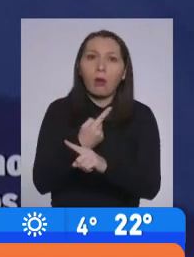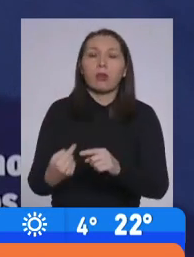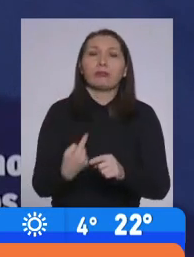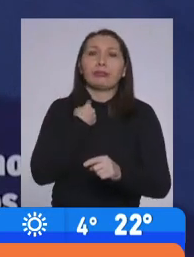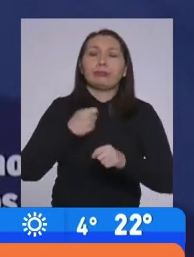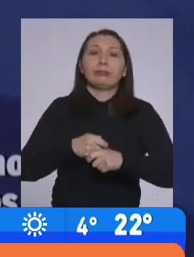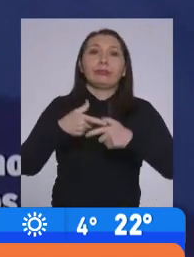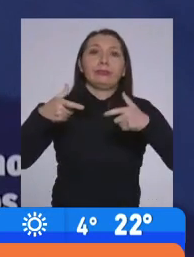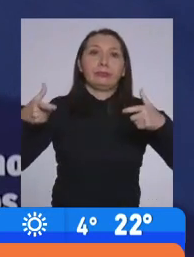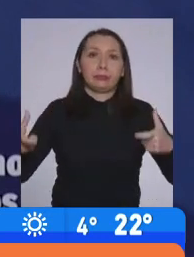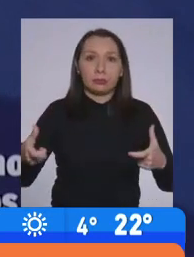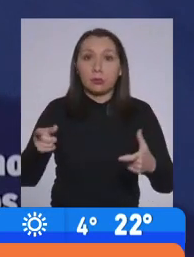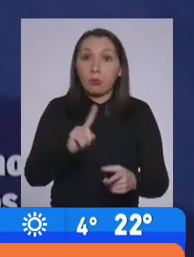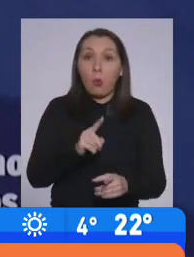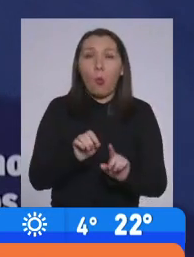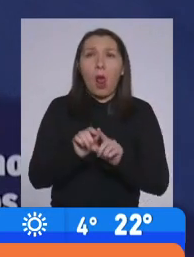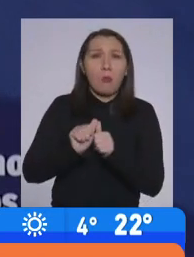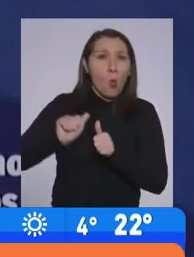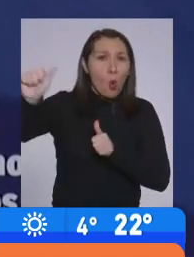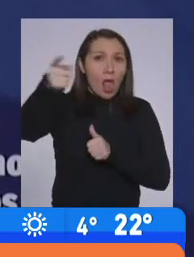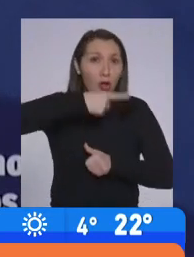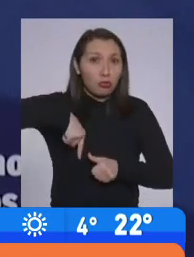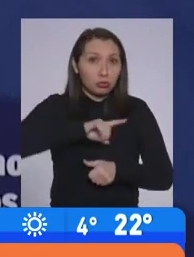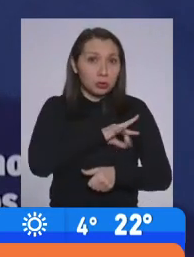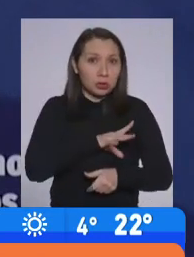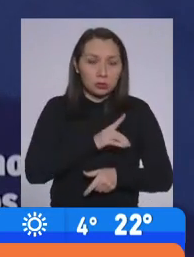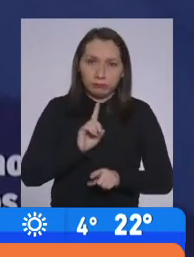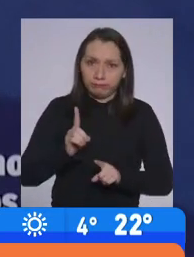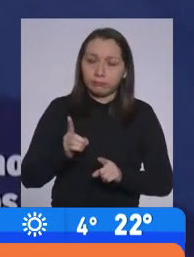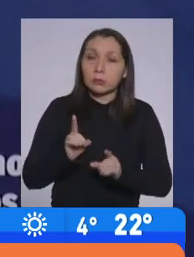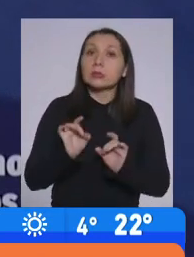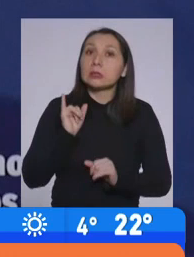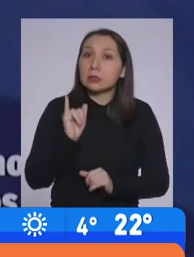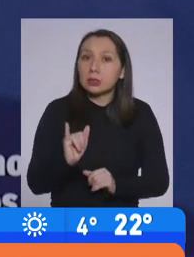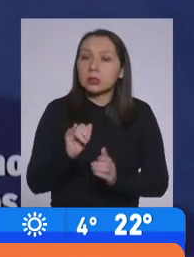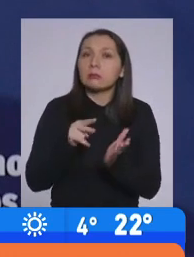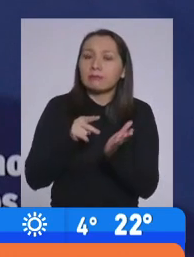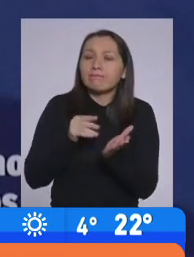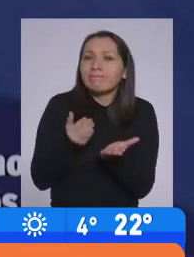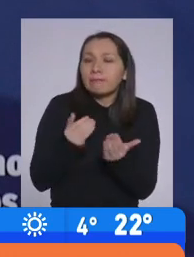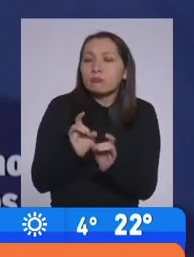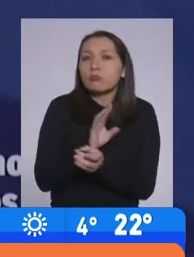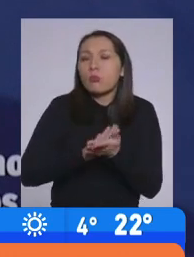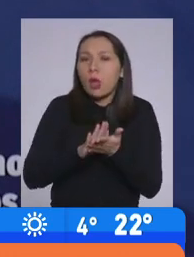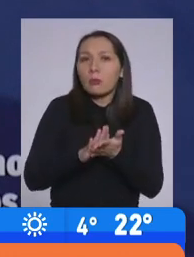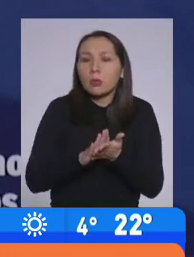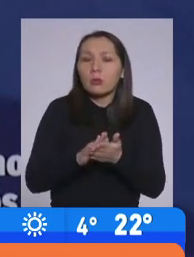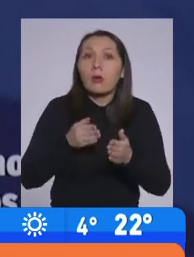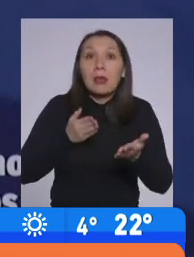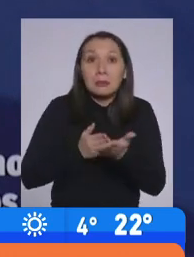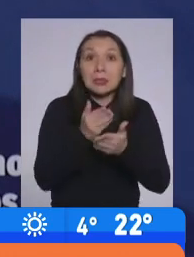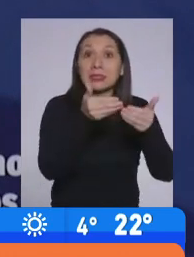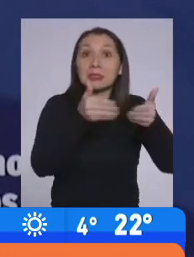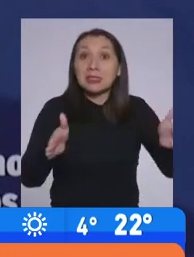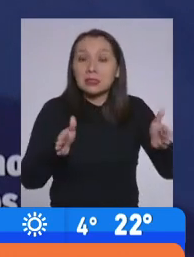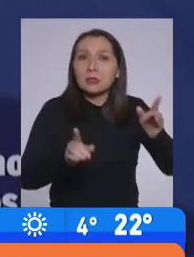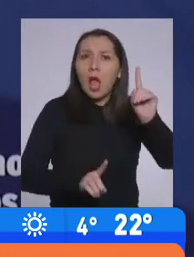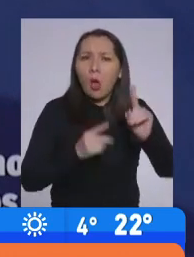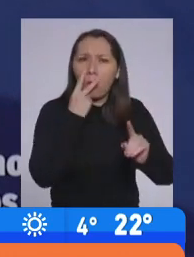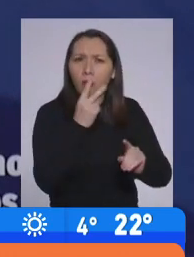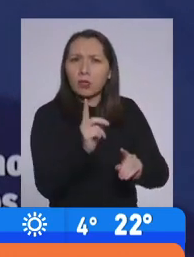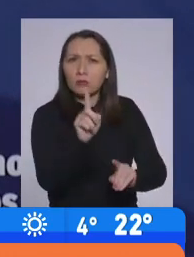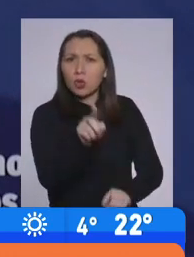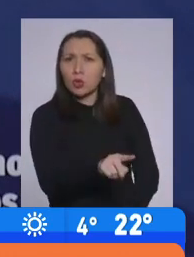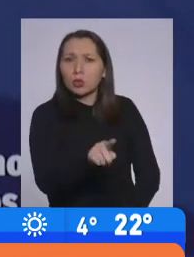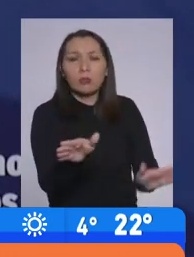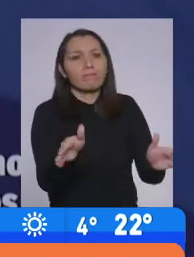ajenos a esa realidad y si es necesario dar un paso atrás y revertir algunas medidas